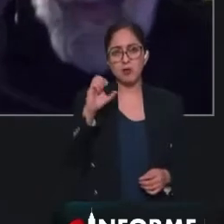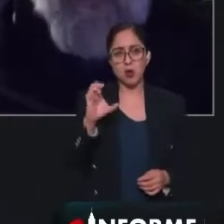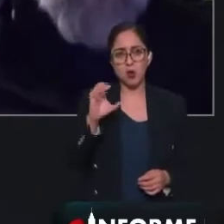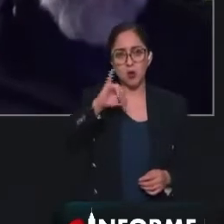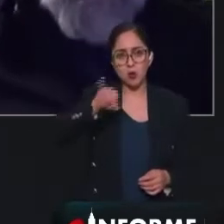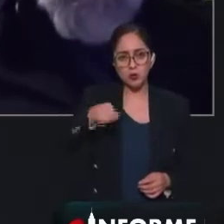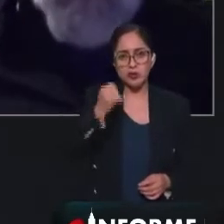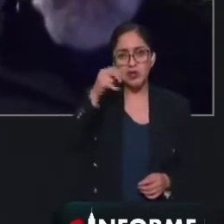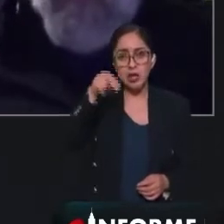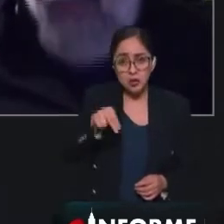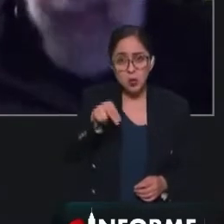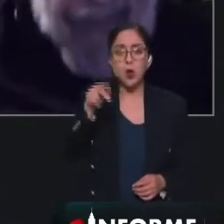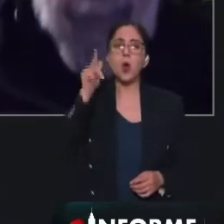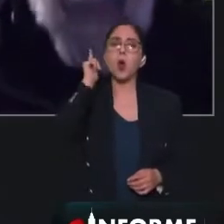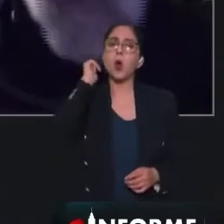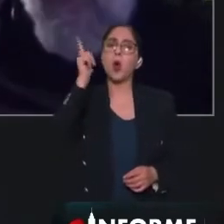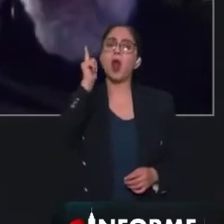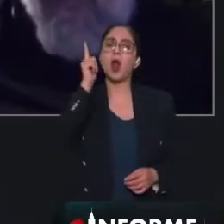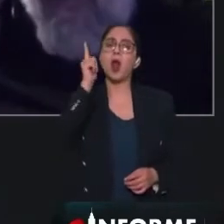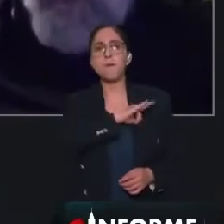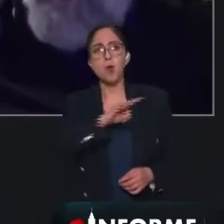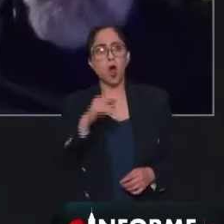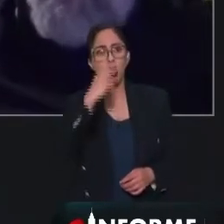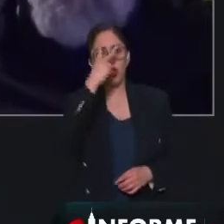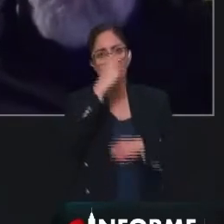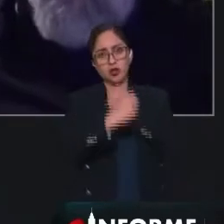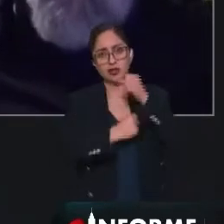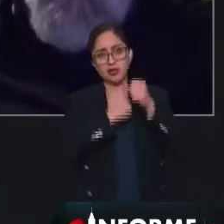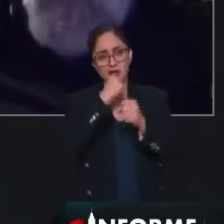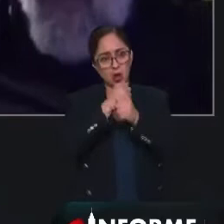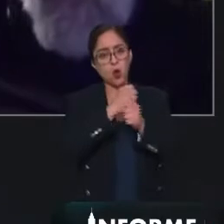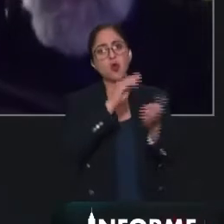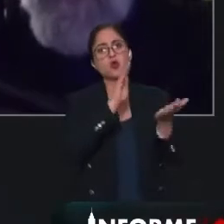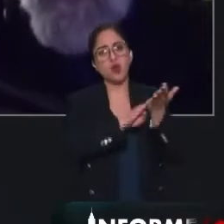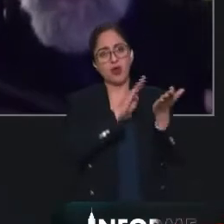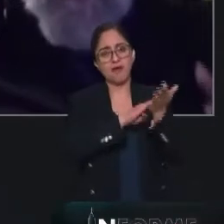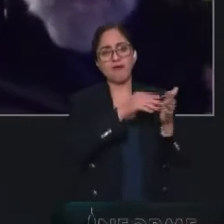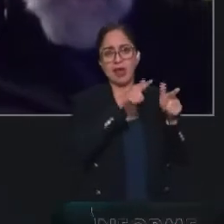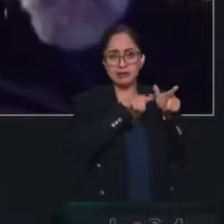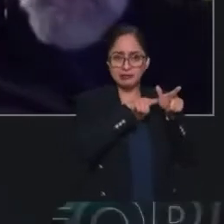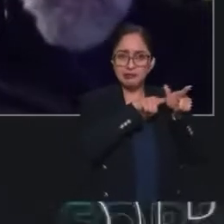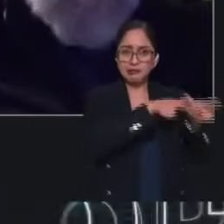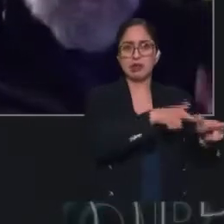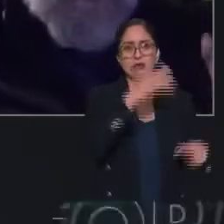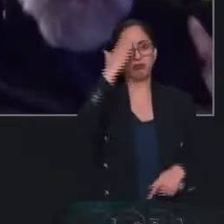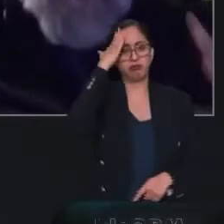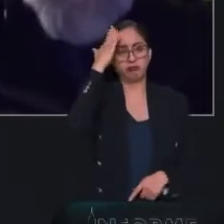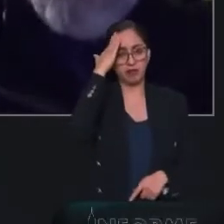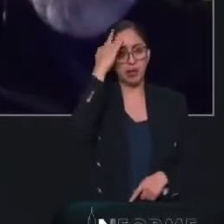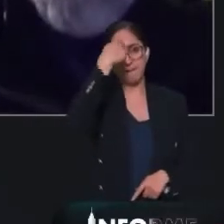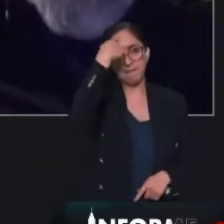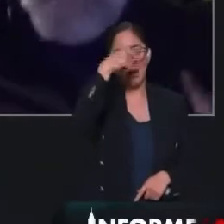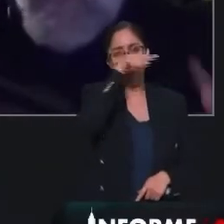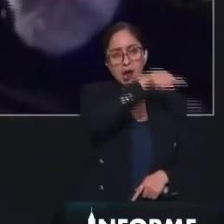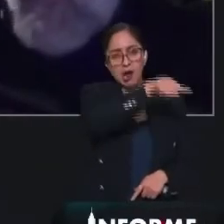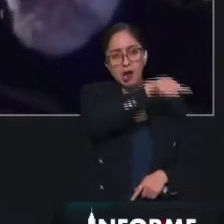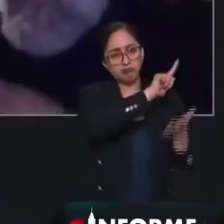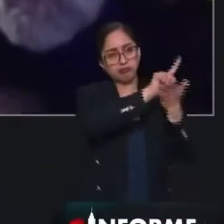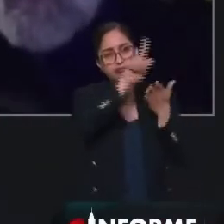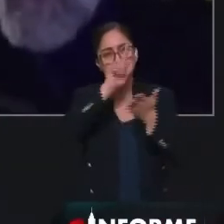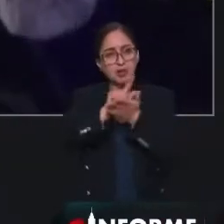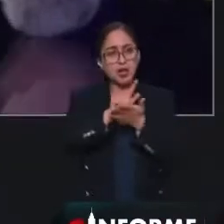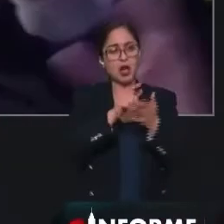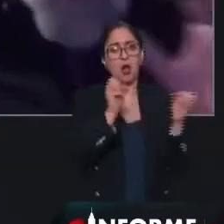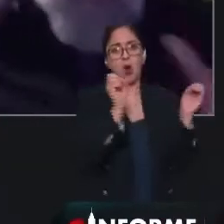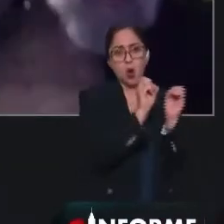pueda emprender una limpieza a fondo de un poder que en gran medida está intocado. A diferencia